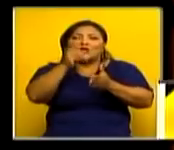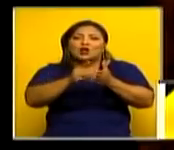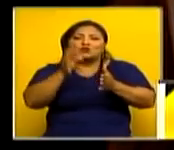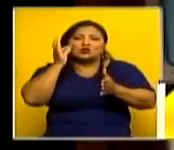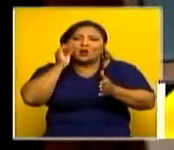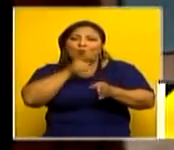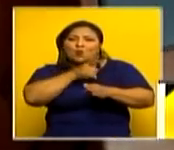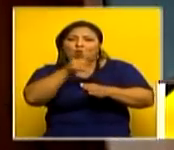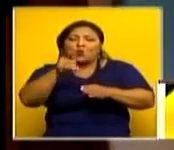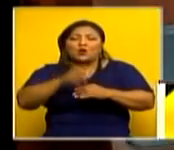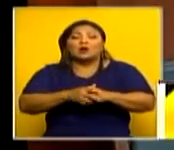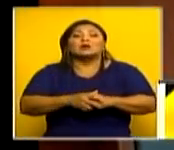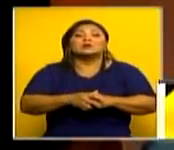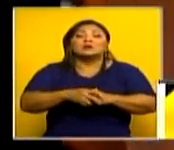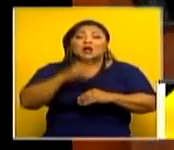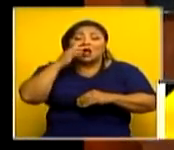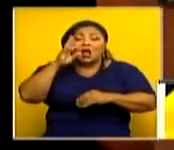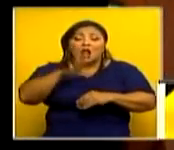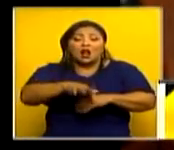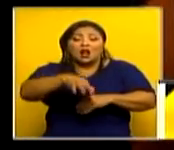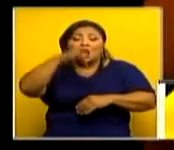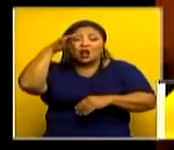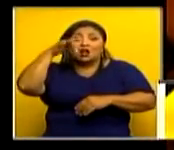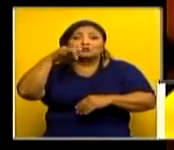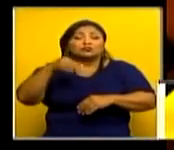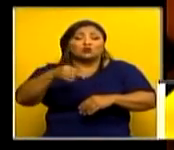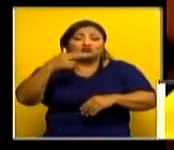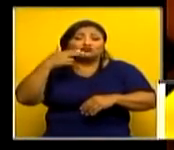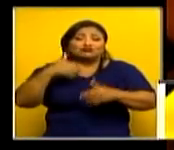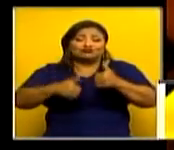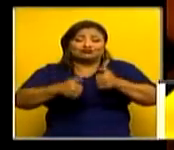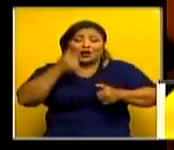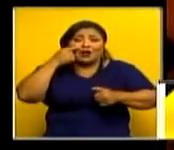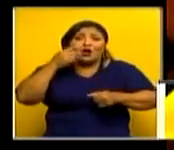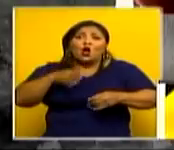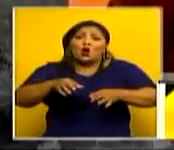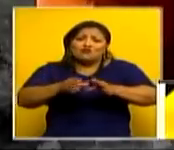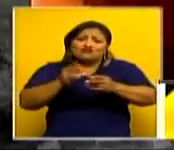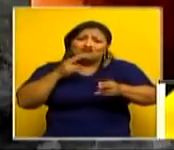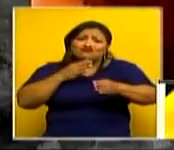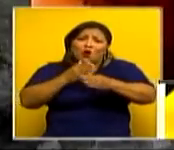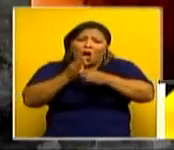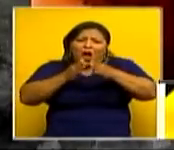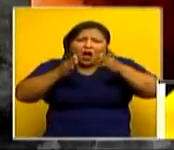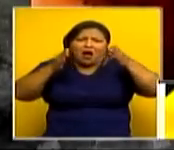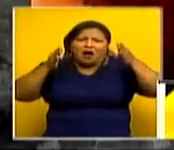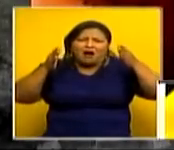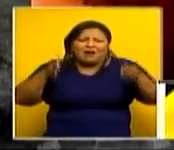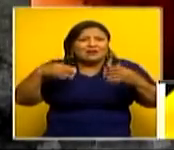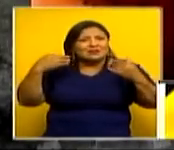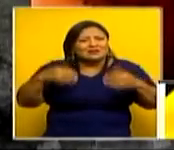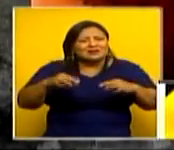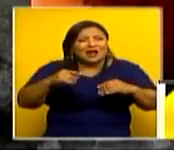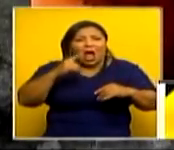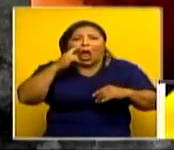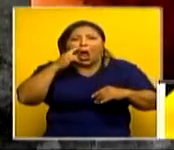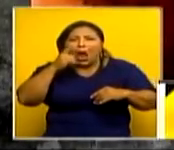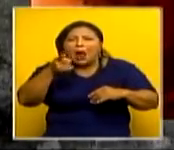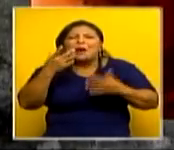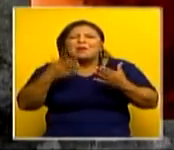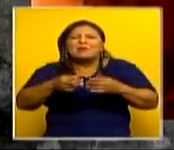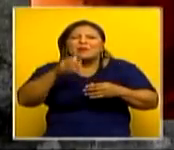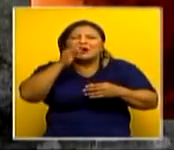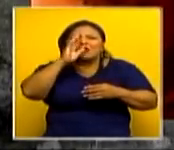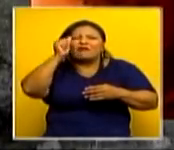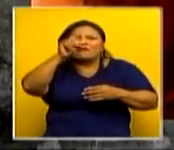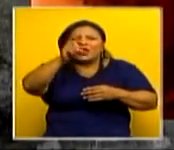Al detenido le decomisaron un celular y un tremendo puñal tipo matachancho. El angelito fue identificado como Freddy Leonardo